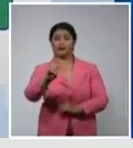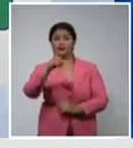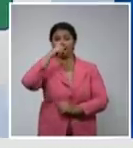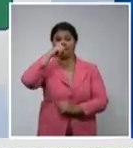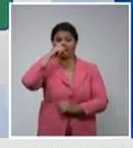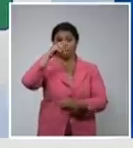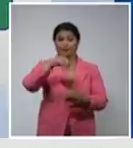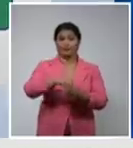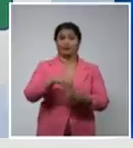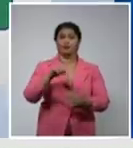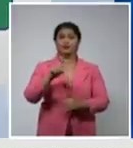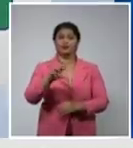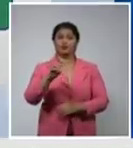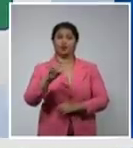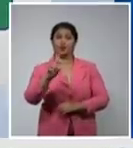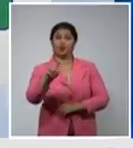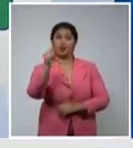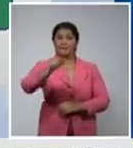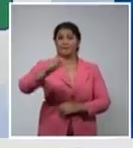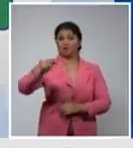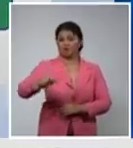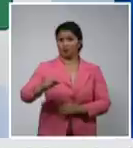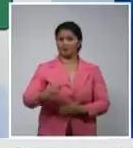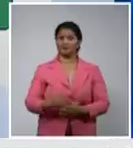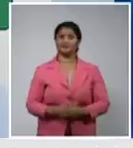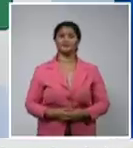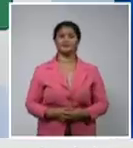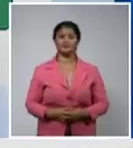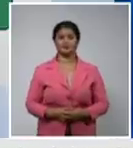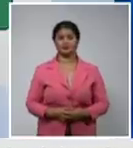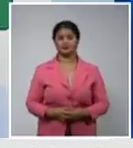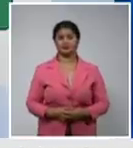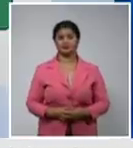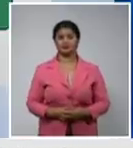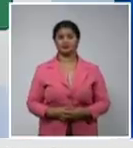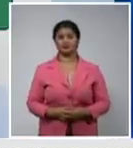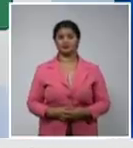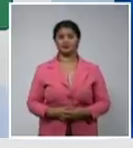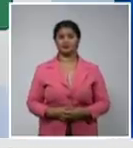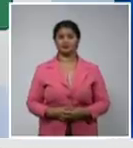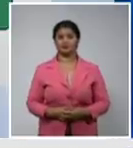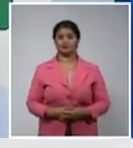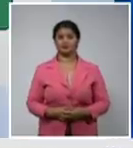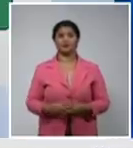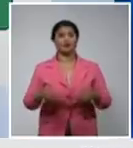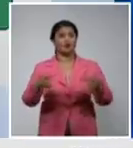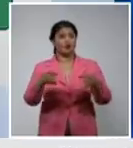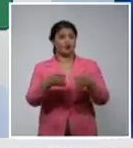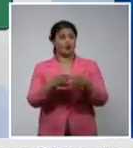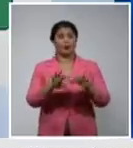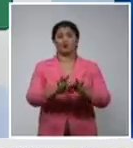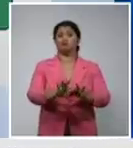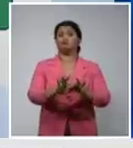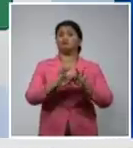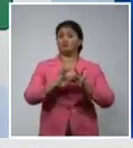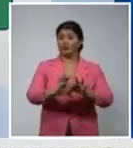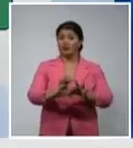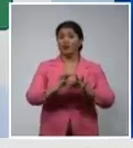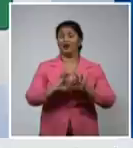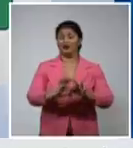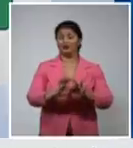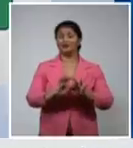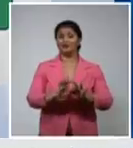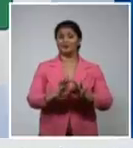101 pacientes fueron diagnosticados ayer. Grupo muy elevado, de mucho riesgo, y se